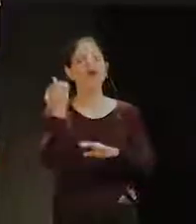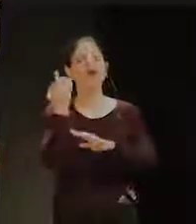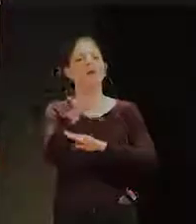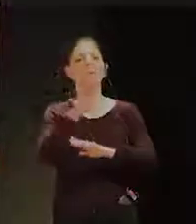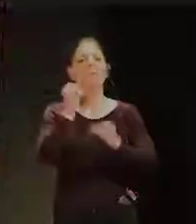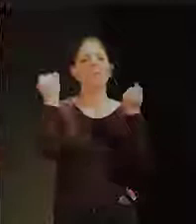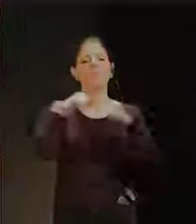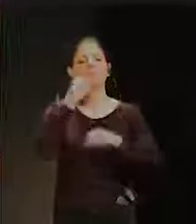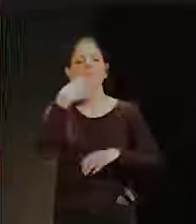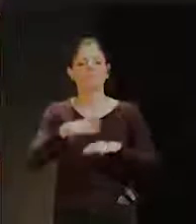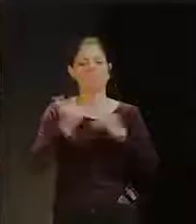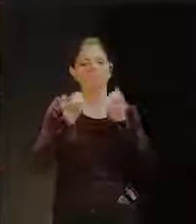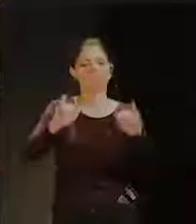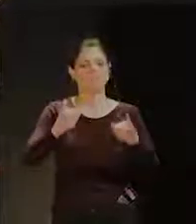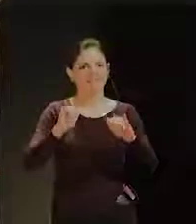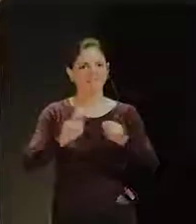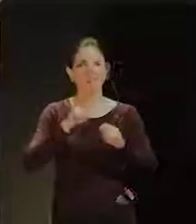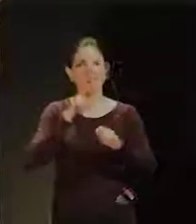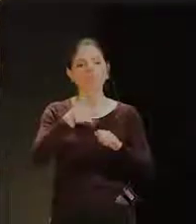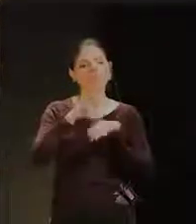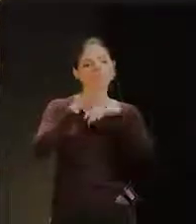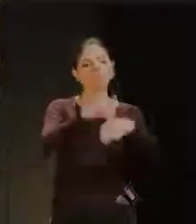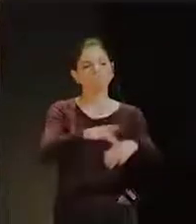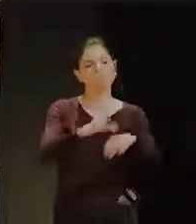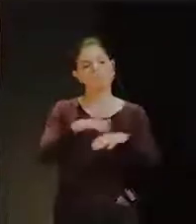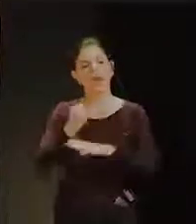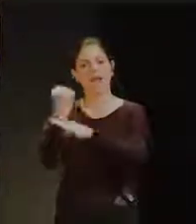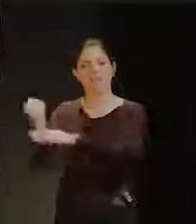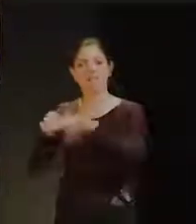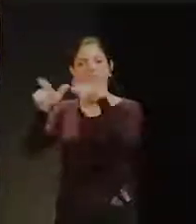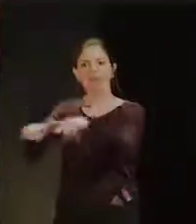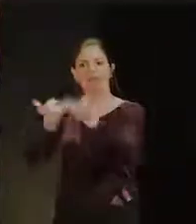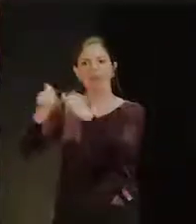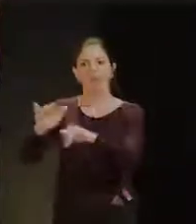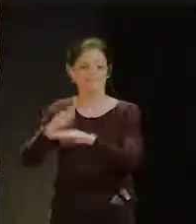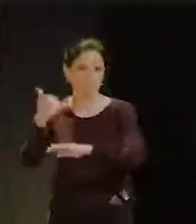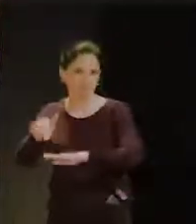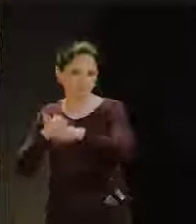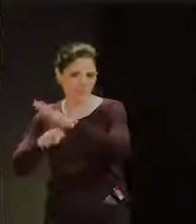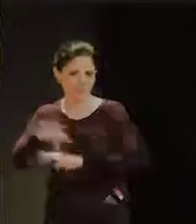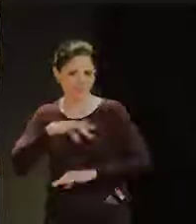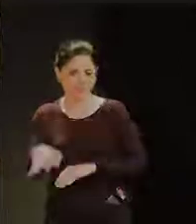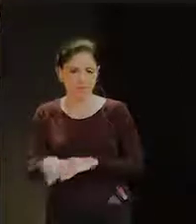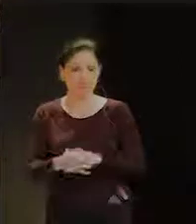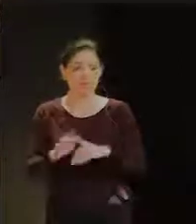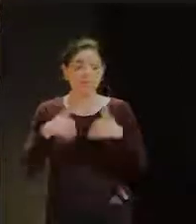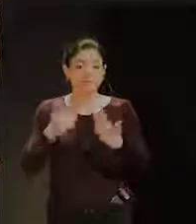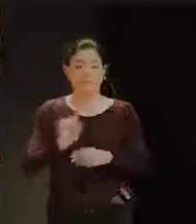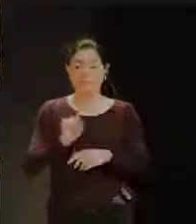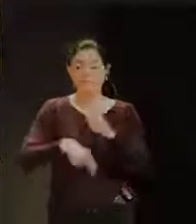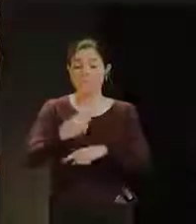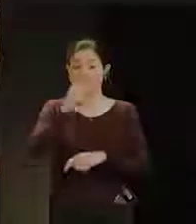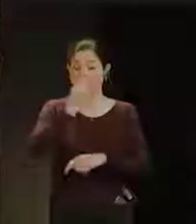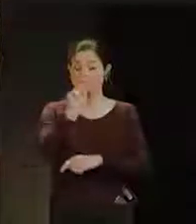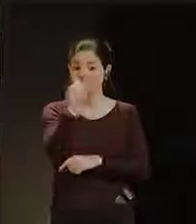de buenas prácticas para los festivales, que es el marco que utilizamos para apoyar las salas y los eventos para que sean más accesibles. Después del primer año